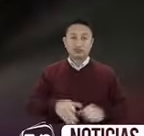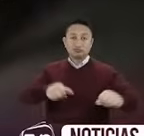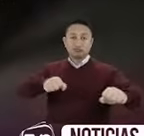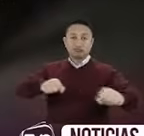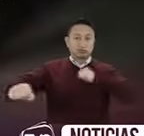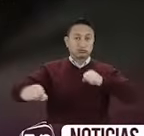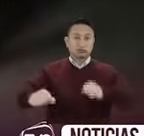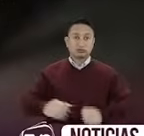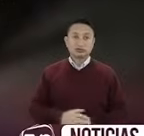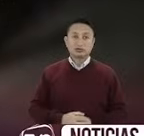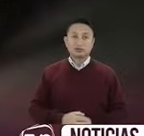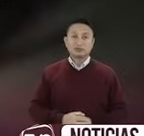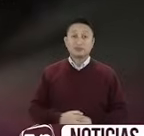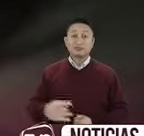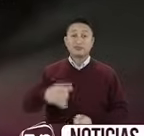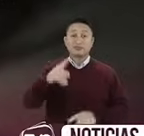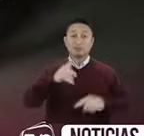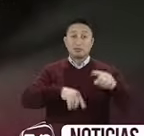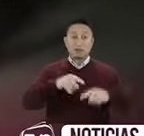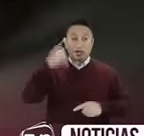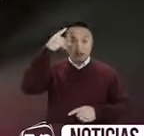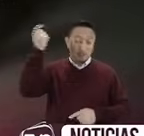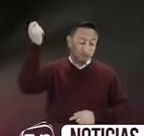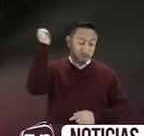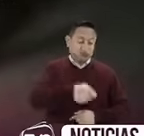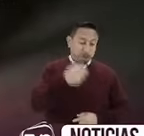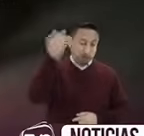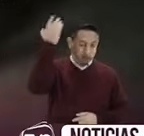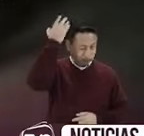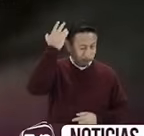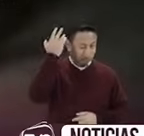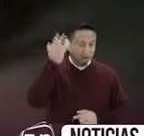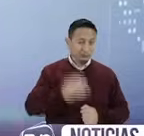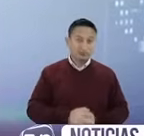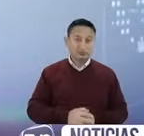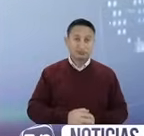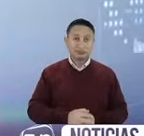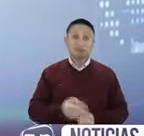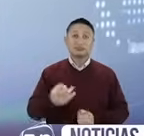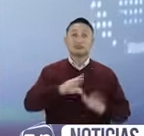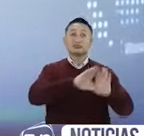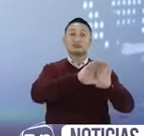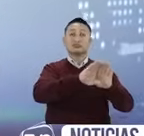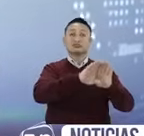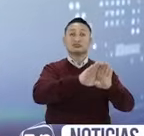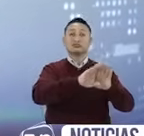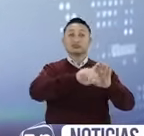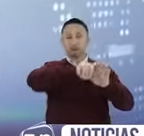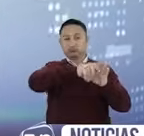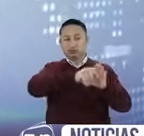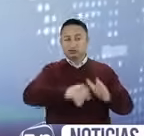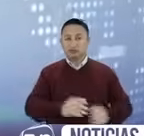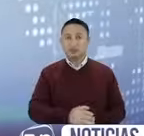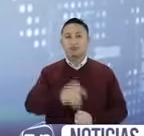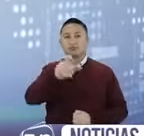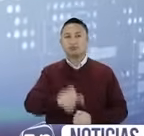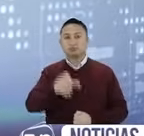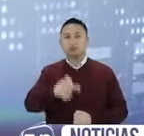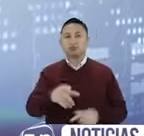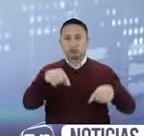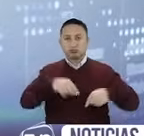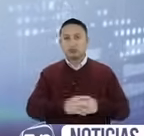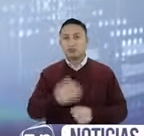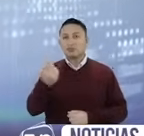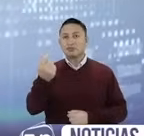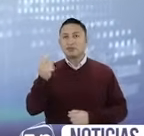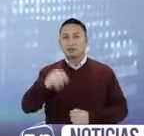mis compañeros, le partieron las cabeza. Como la puerta de acceso a esa área estaba blindada, los malhechores querían la llave y comenzaron